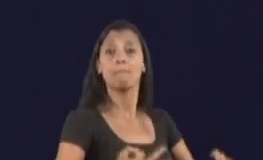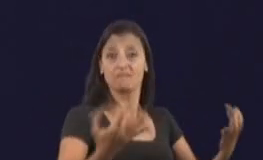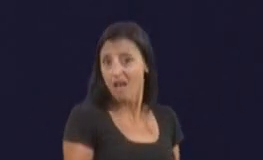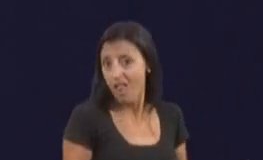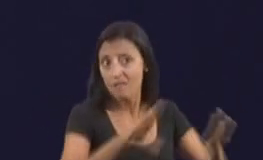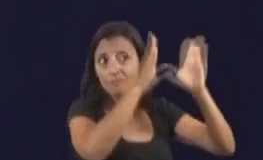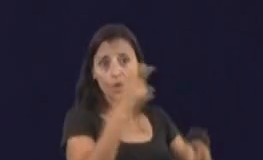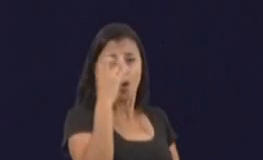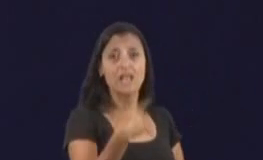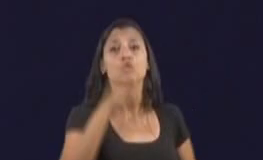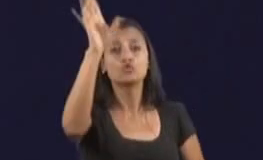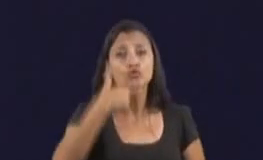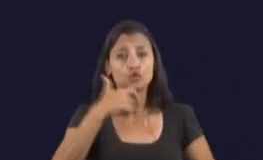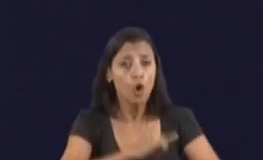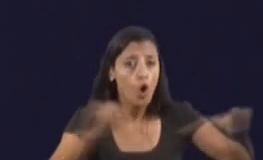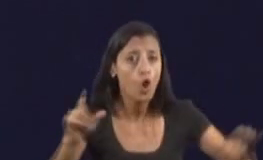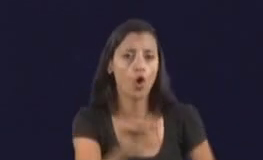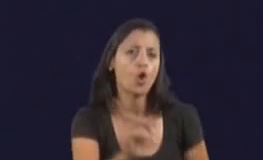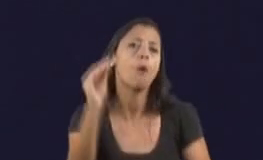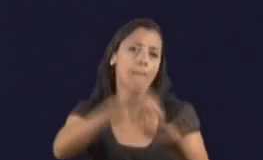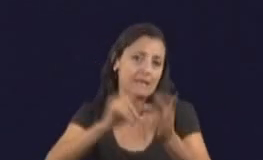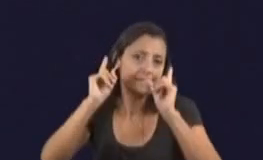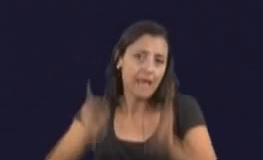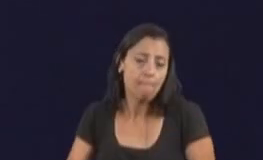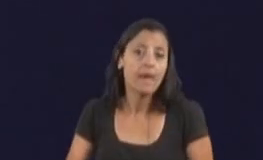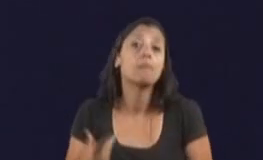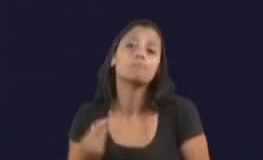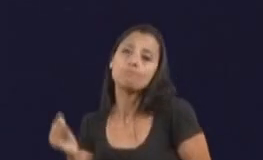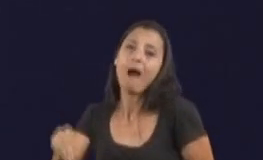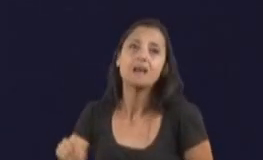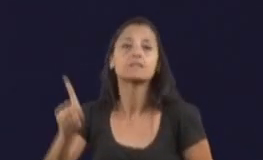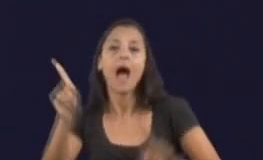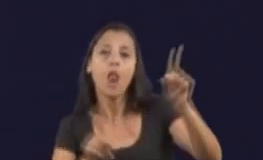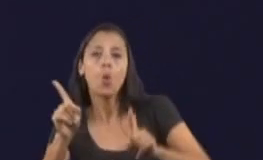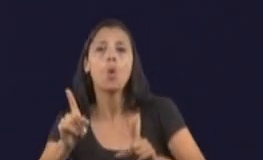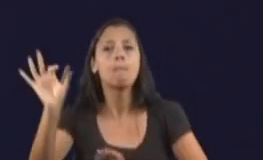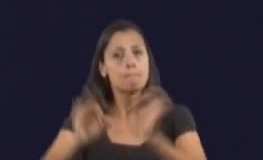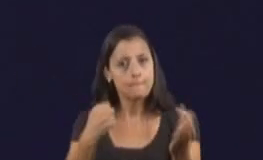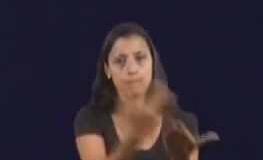solo lo que yo había publicado, sino que iba incluso a adicionarse algún proyecto adicional.